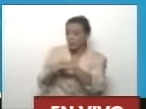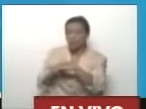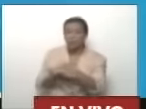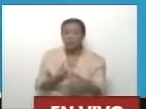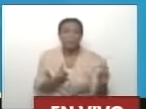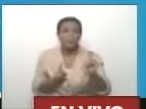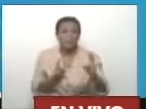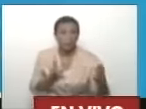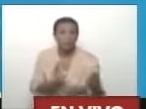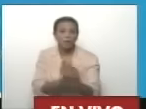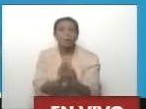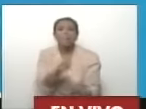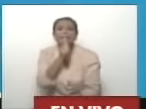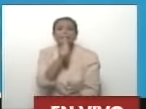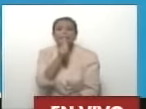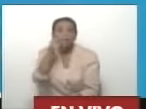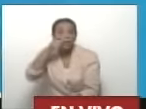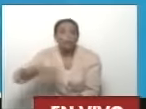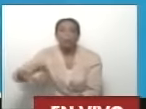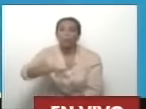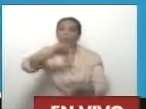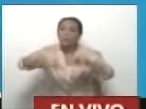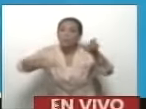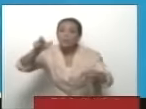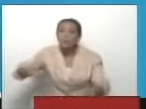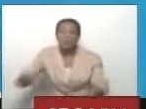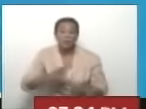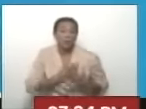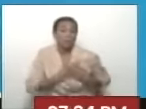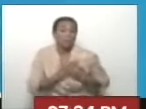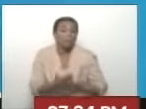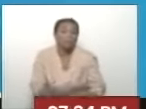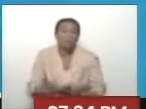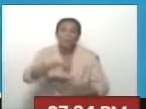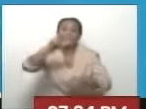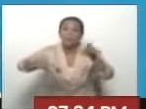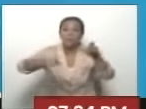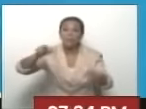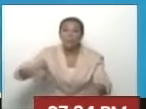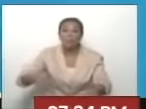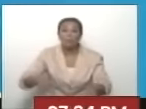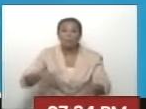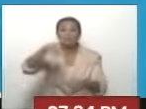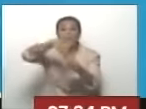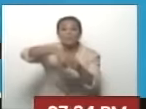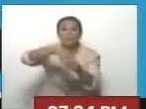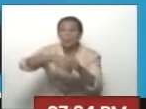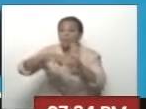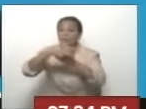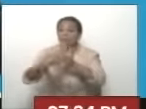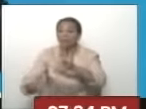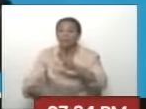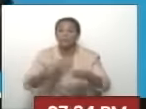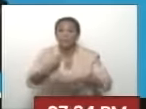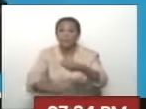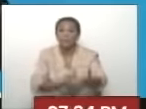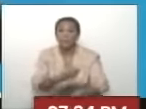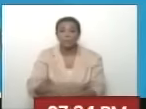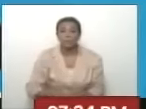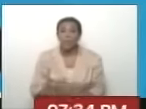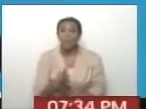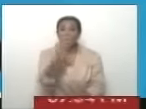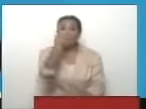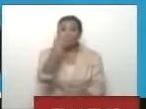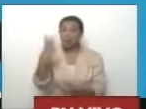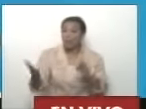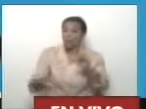gran logro. ¿De quién? Del pueblo de Venezuela, de la voluntad, del ejercicio de la soberanía del pueblo de Venezuela. Es uno de los primeros